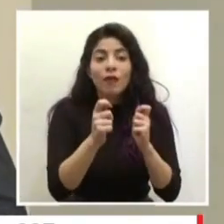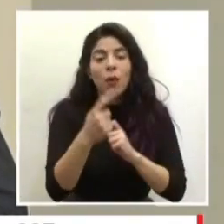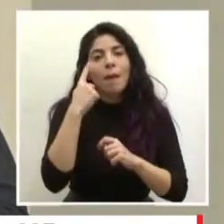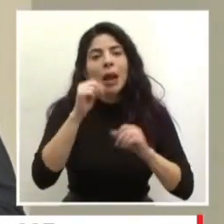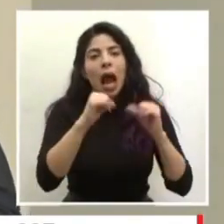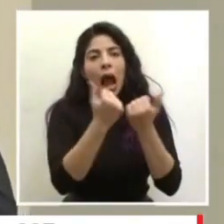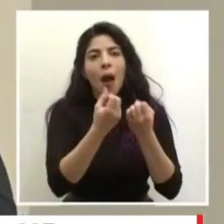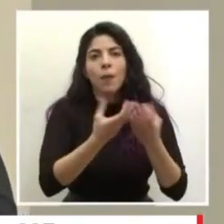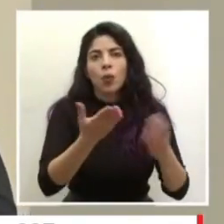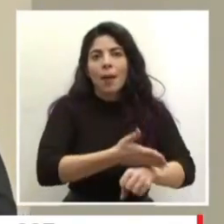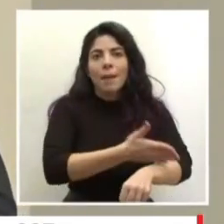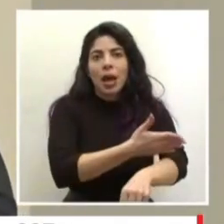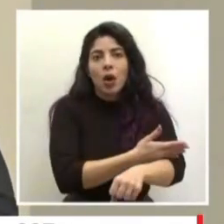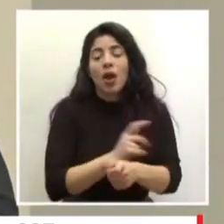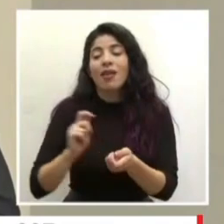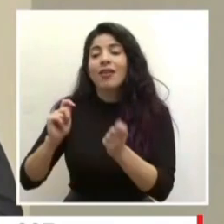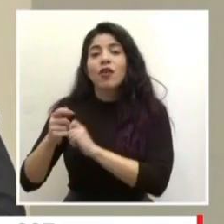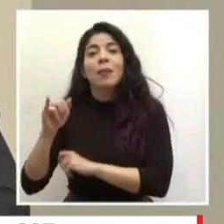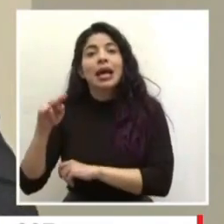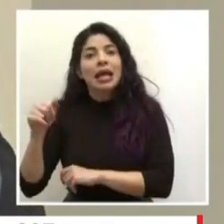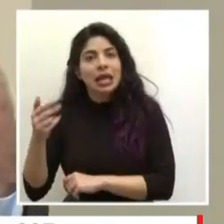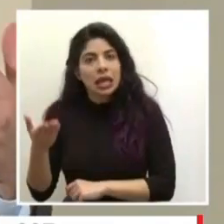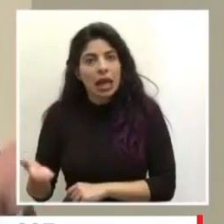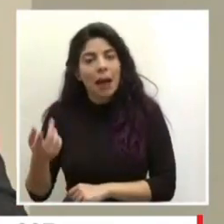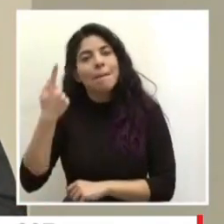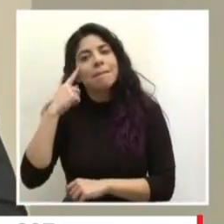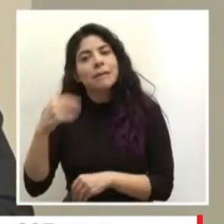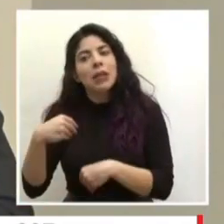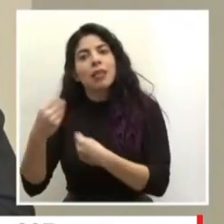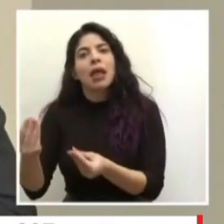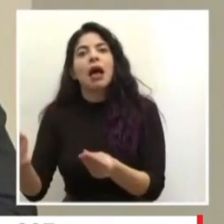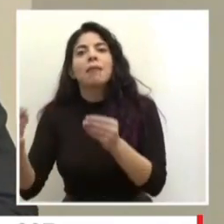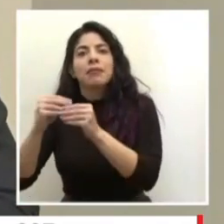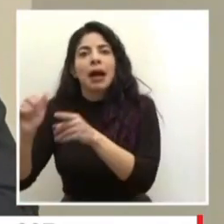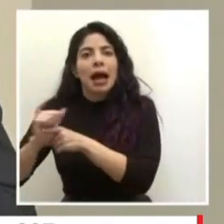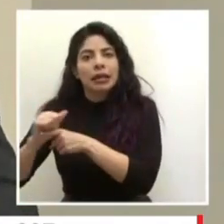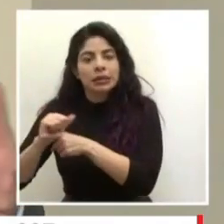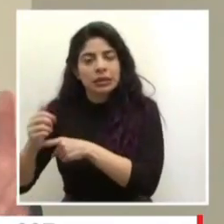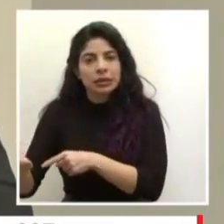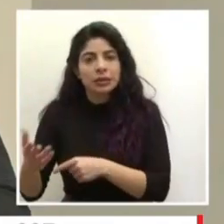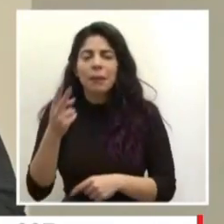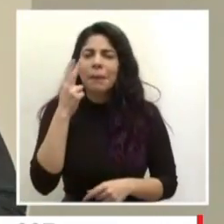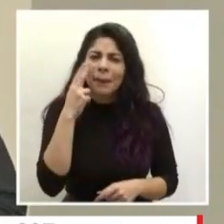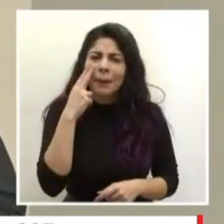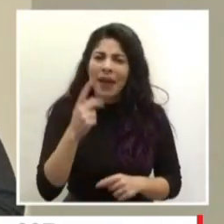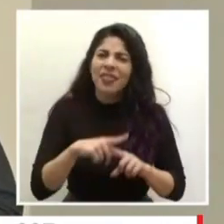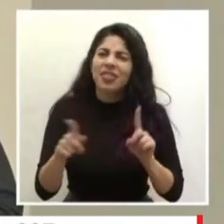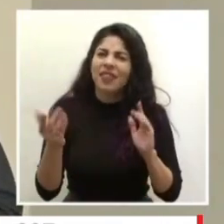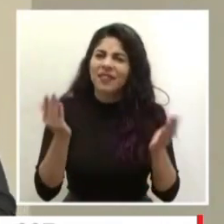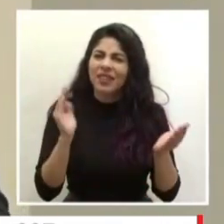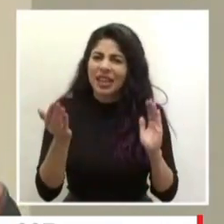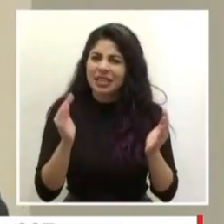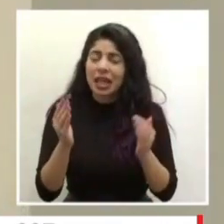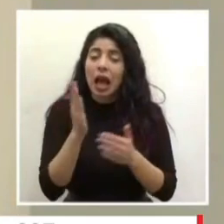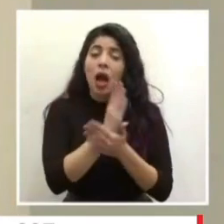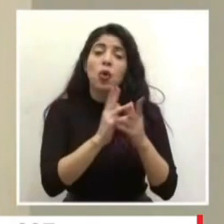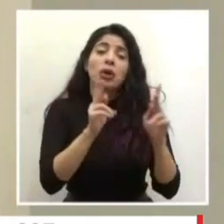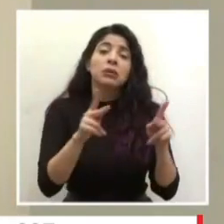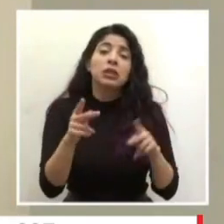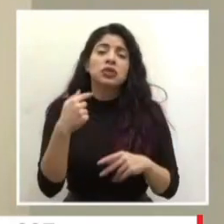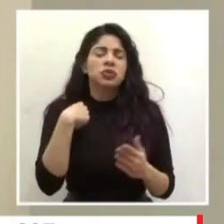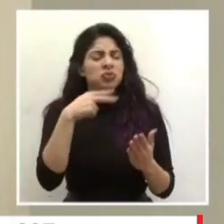público, reformas como la reforma del INAH para dar más capacitación. Vean que la diferencia, alguna gente, yo